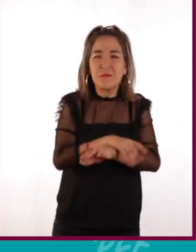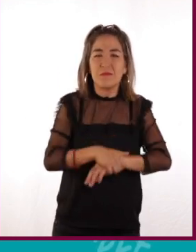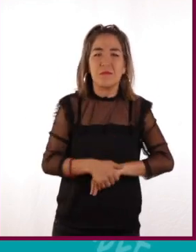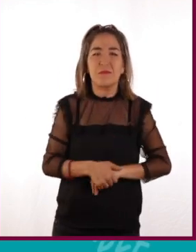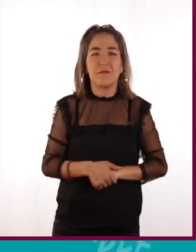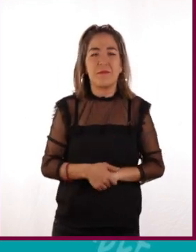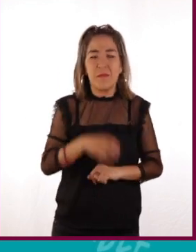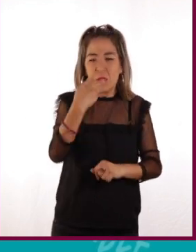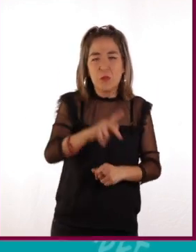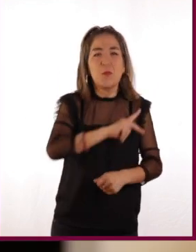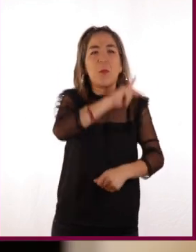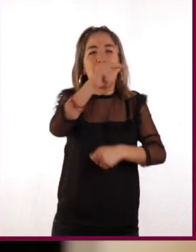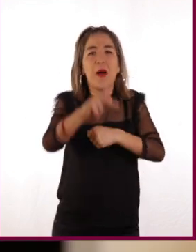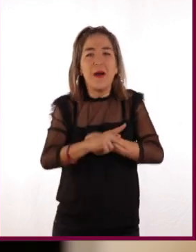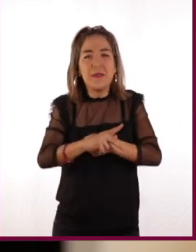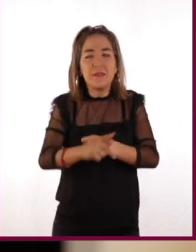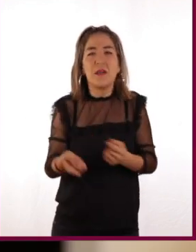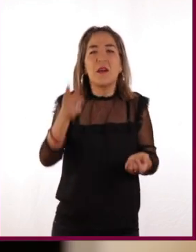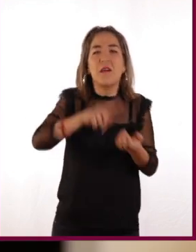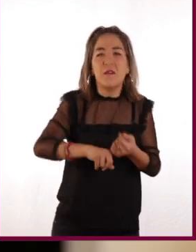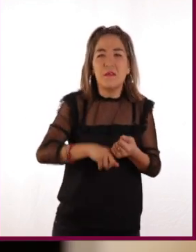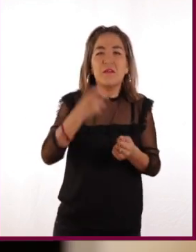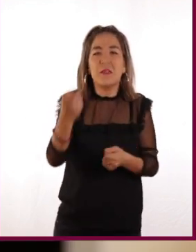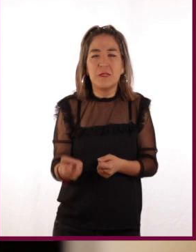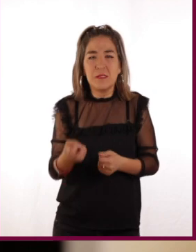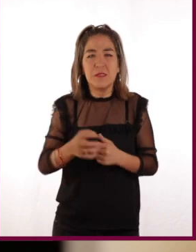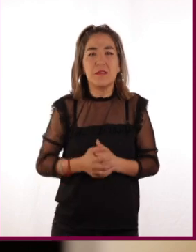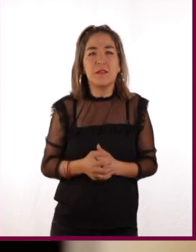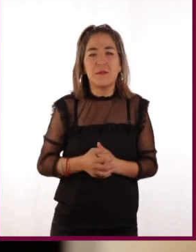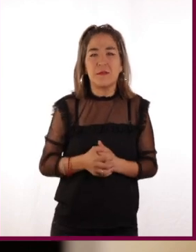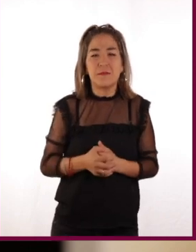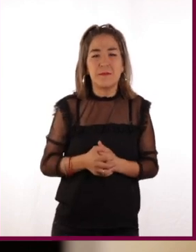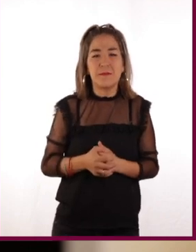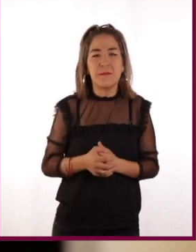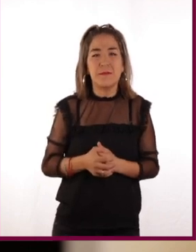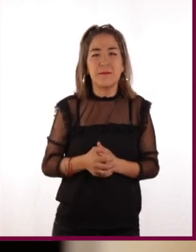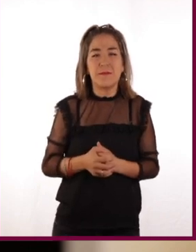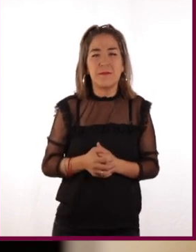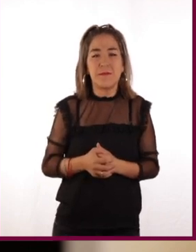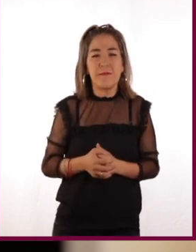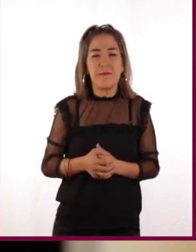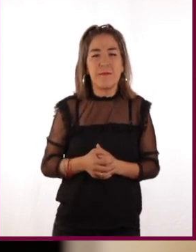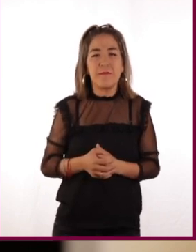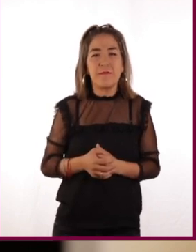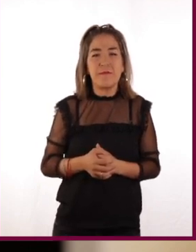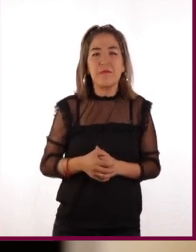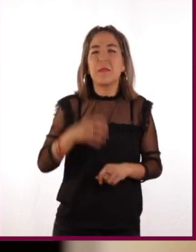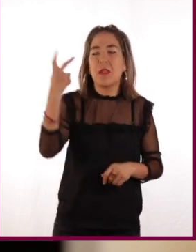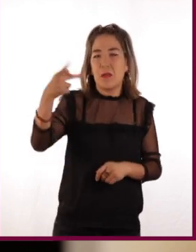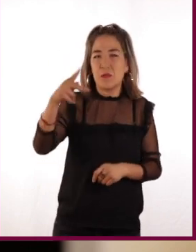particularmente en los Países Bajos, en